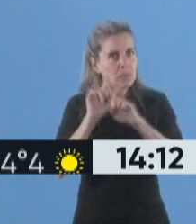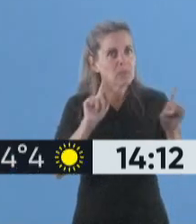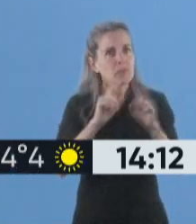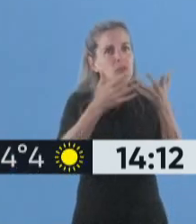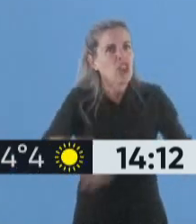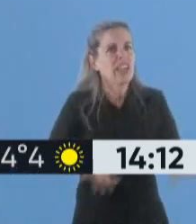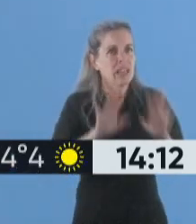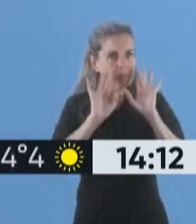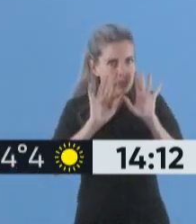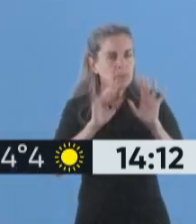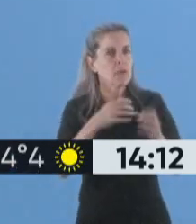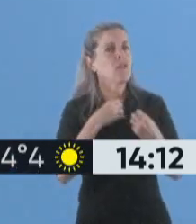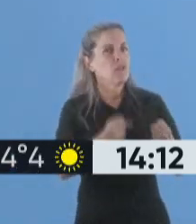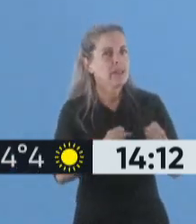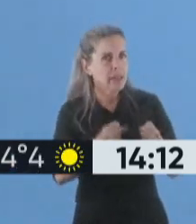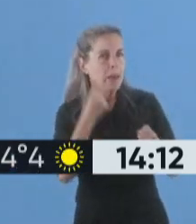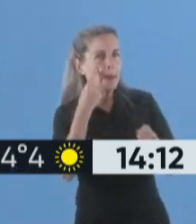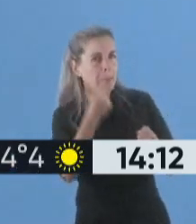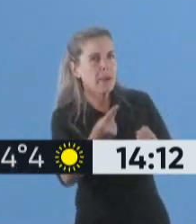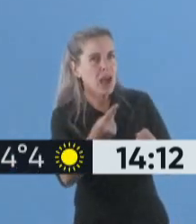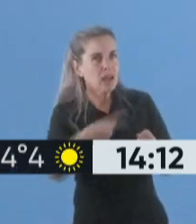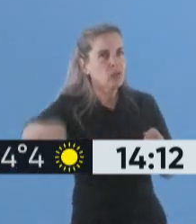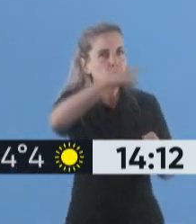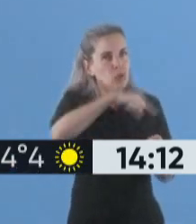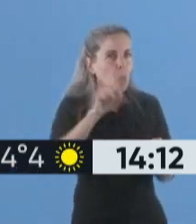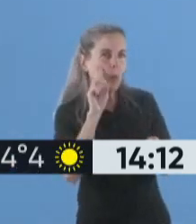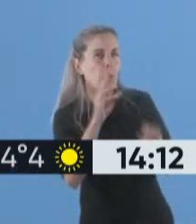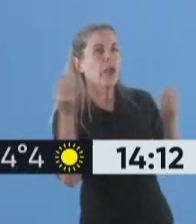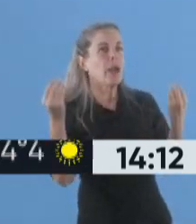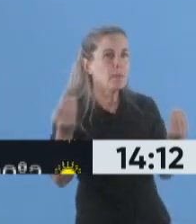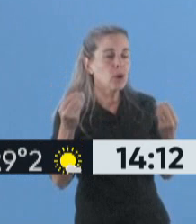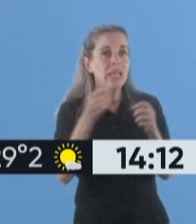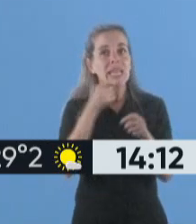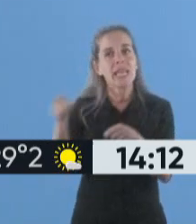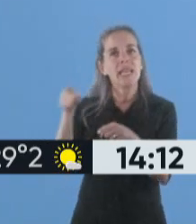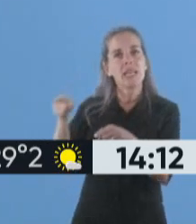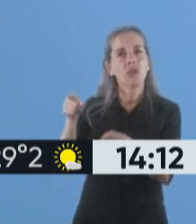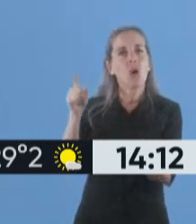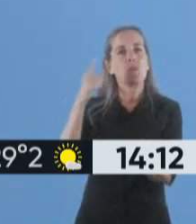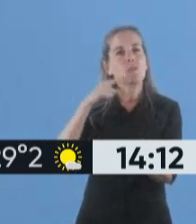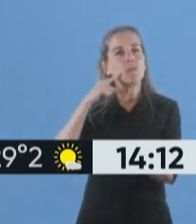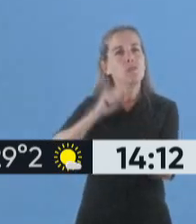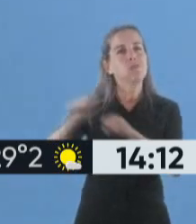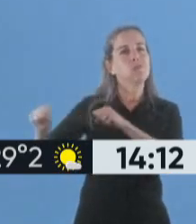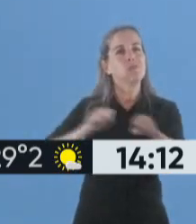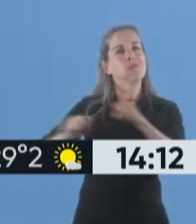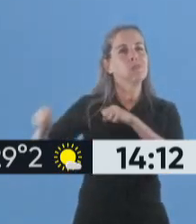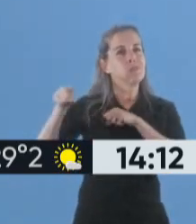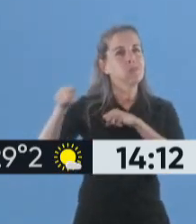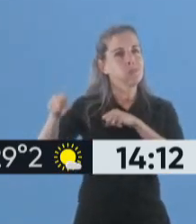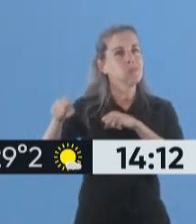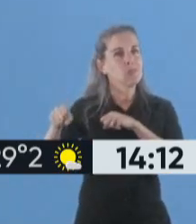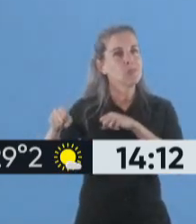que miren y que vean. Porque ese desaliento atenta directamente contra